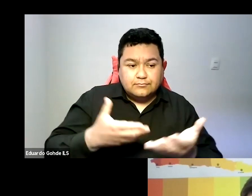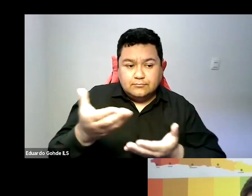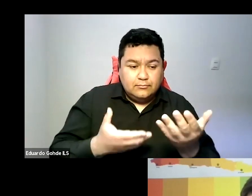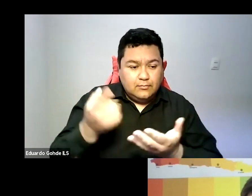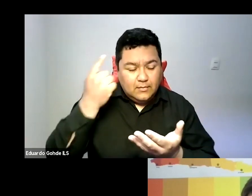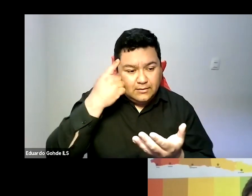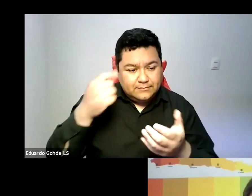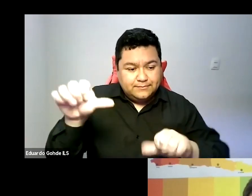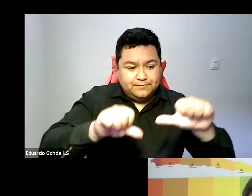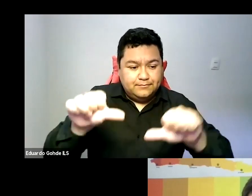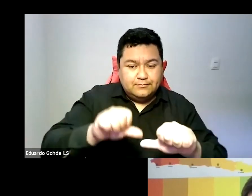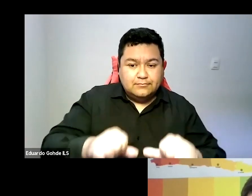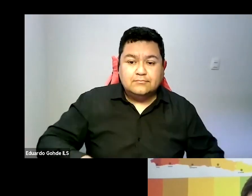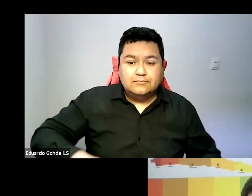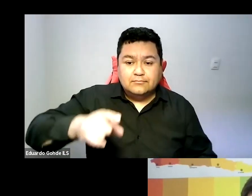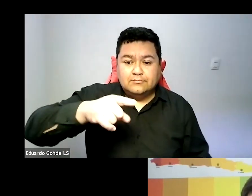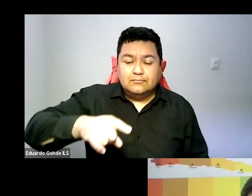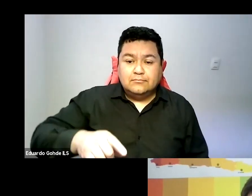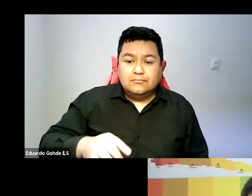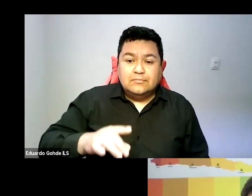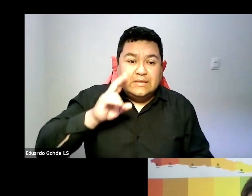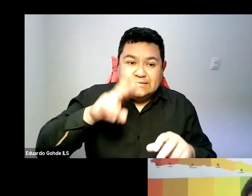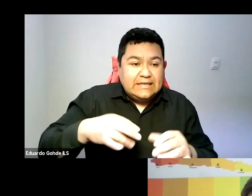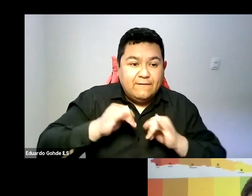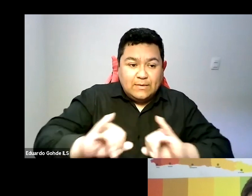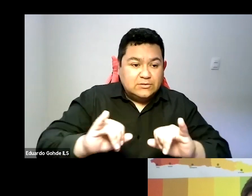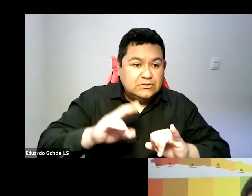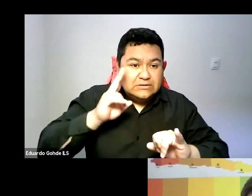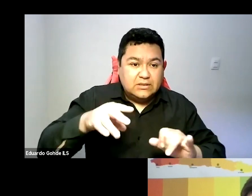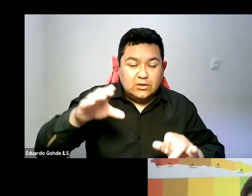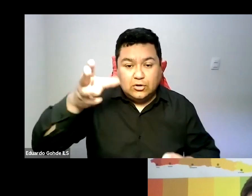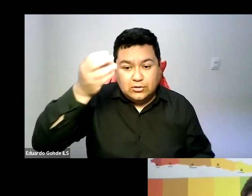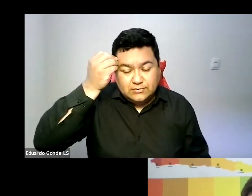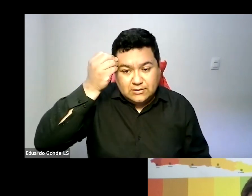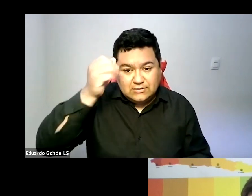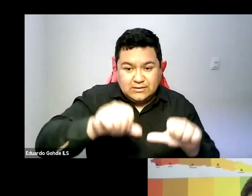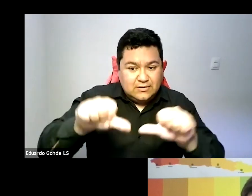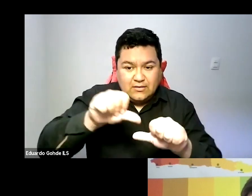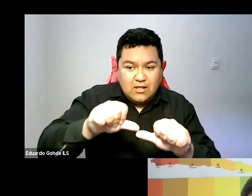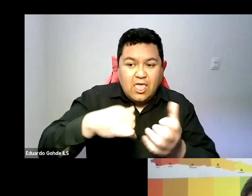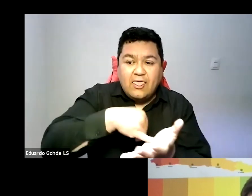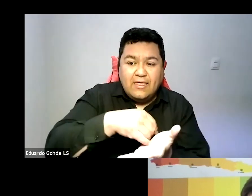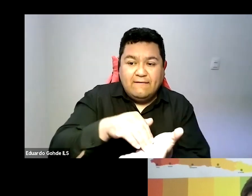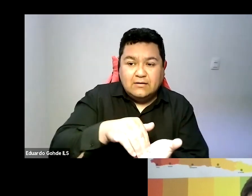pensar científicamente, pero si esto no tiene datos, si esto no tiene conocimiento científico, es una estructura muy endeble.